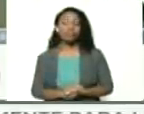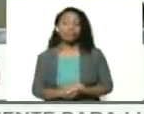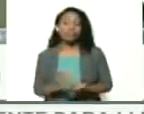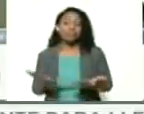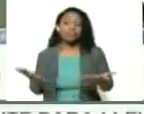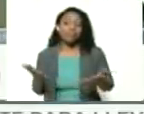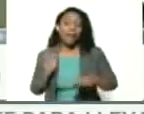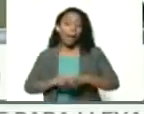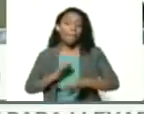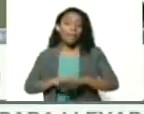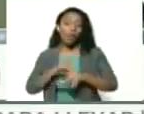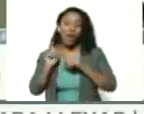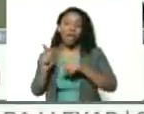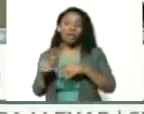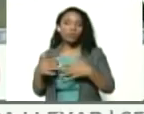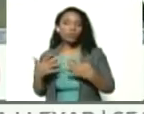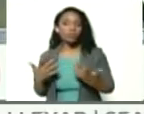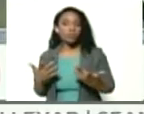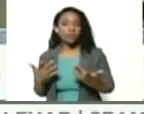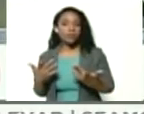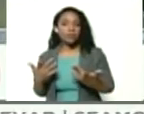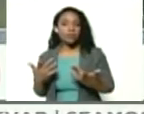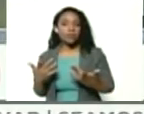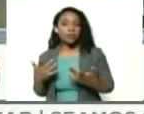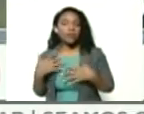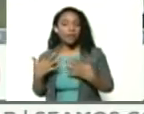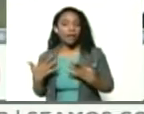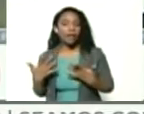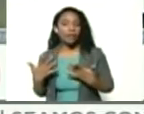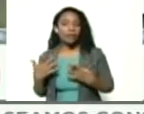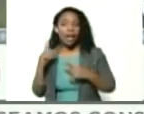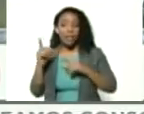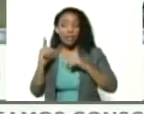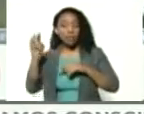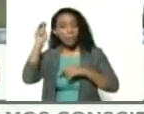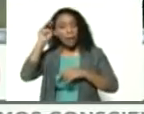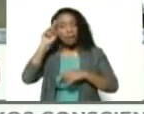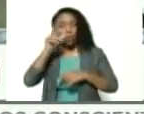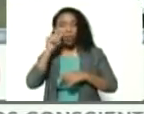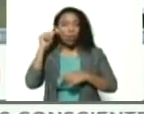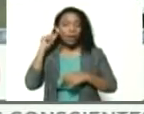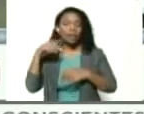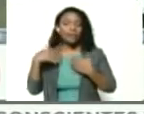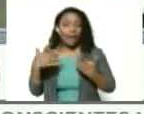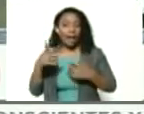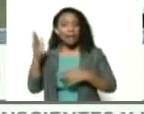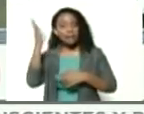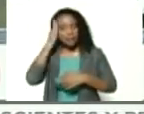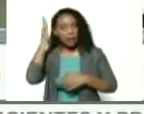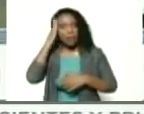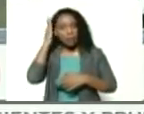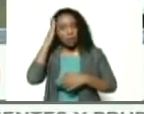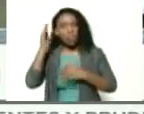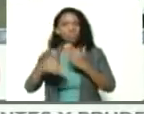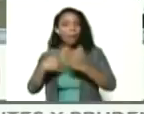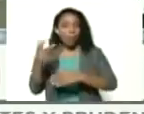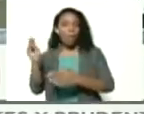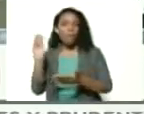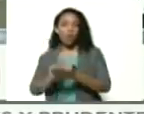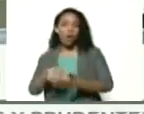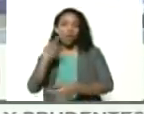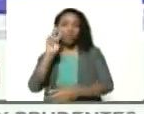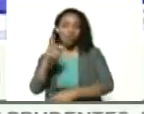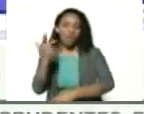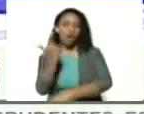¿Qué ha pasado con ellos, Ernesto? De esos maestros, maestras que he sabido, después de ponerse sus dos